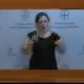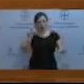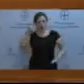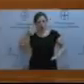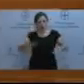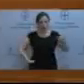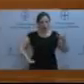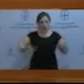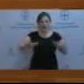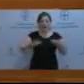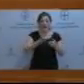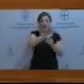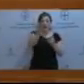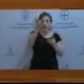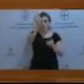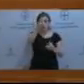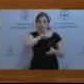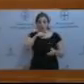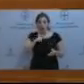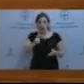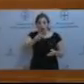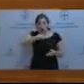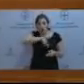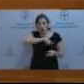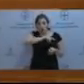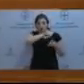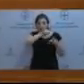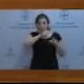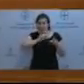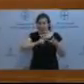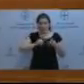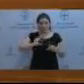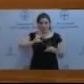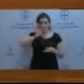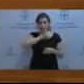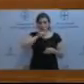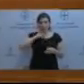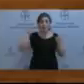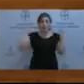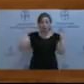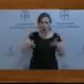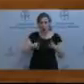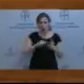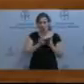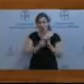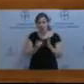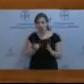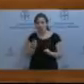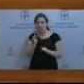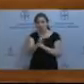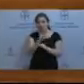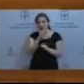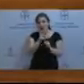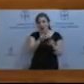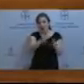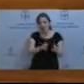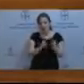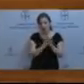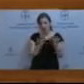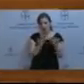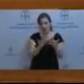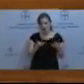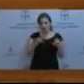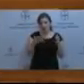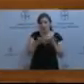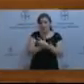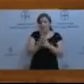con el resto de comunidades autónomas, que somos una de las tres peores comunidades autónomas en el sistema de ayudas para la compra de libros de texto. Insisto y repito, una de